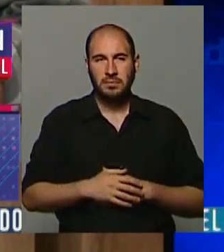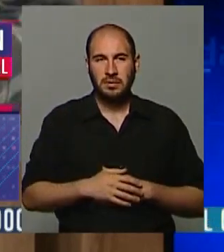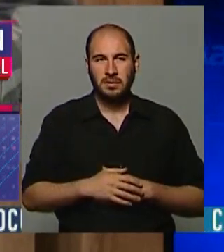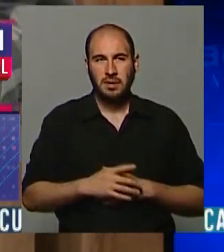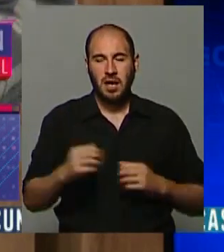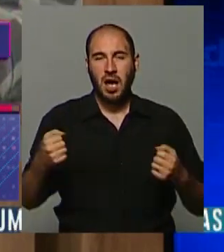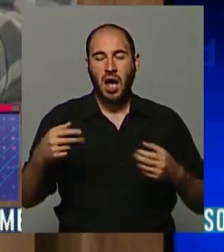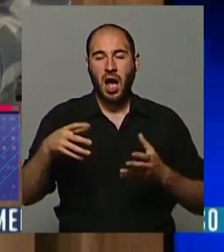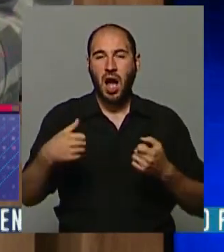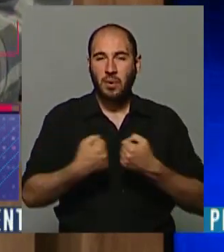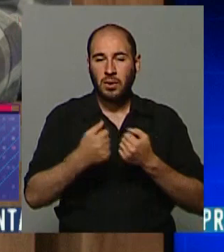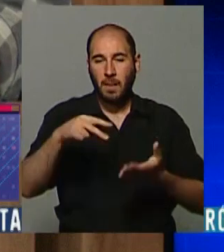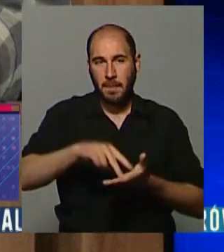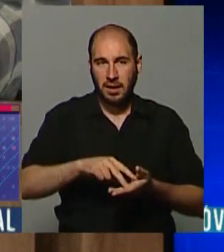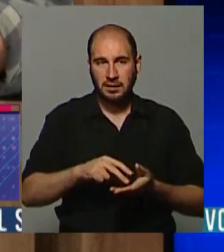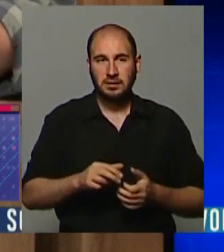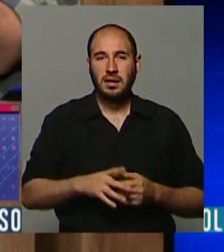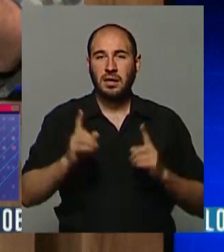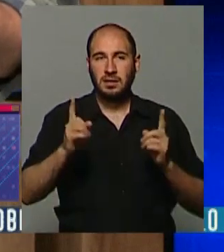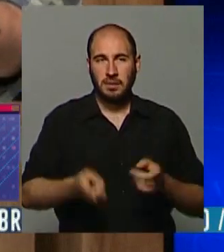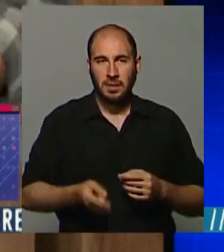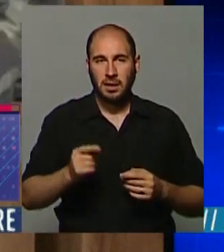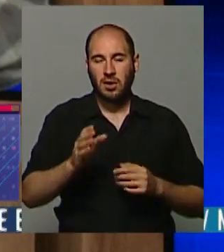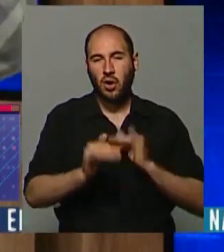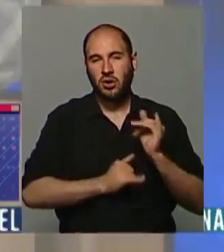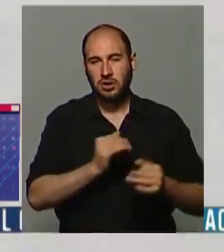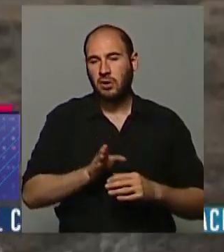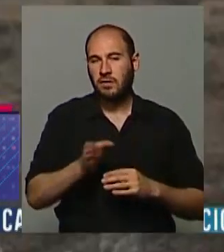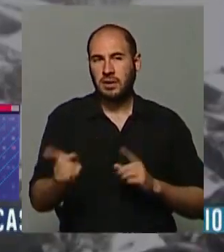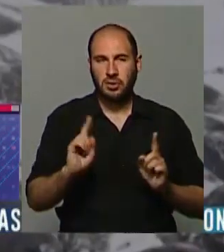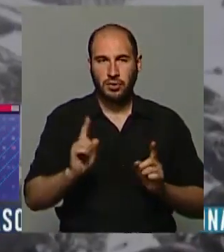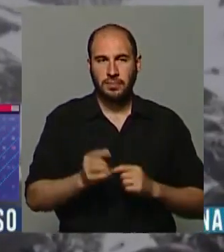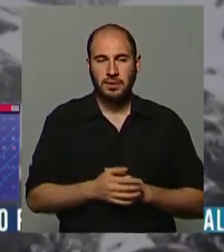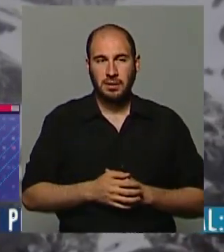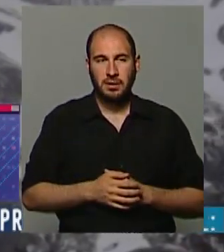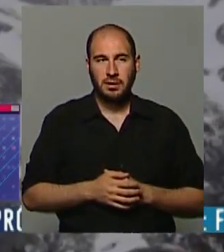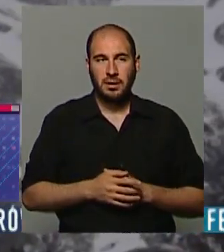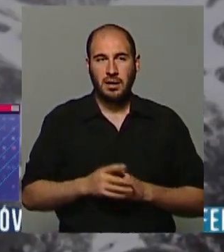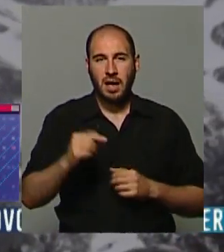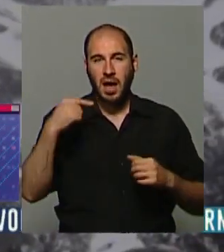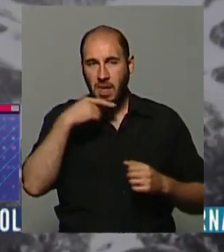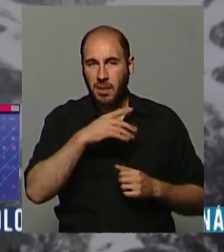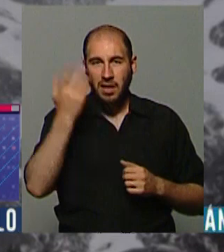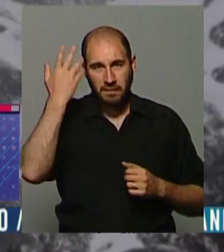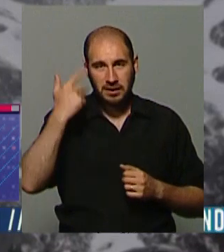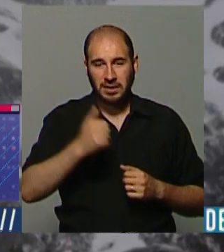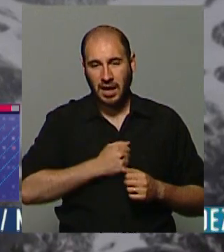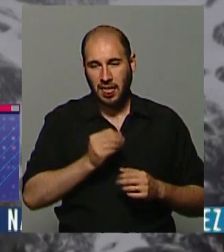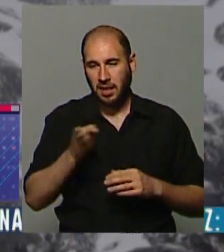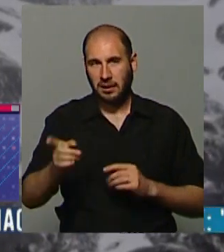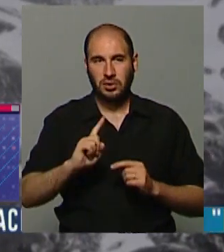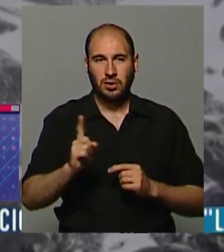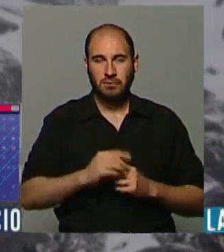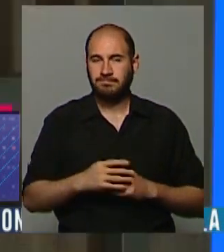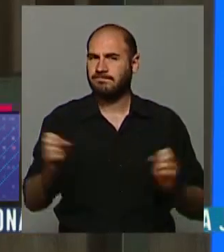del Acuerdo de París, y esto también le sirvió como excusa para no participar. Tampoco participó Alemania, ni Francia, ni Canadá.